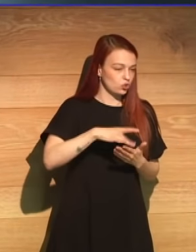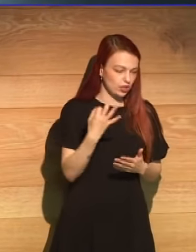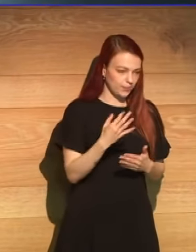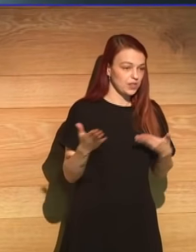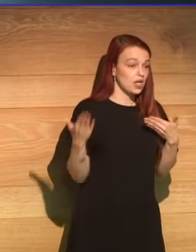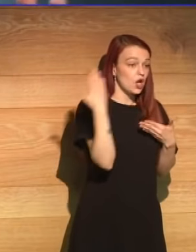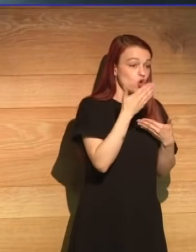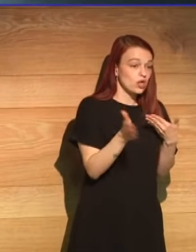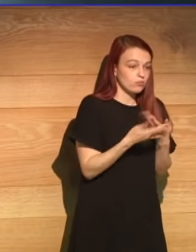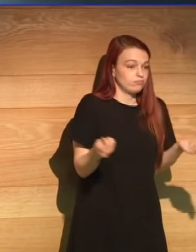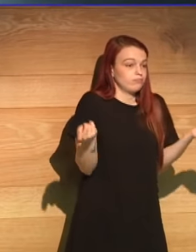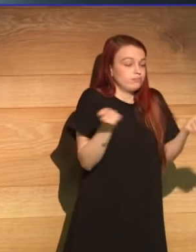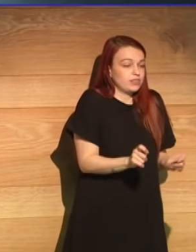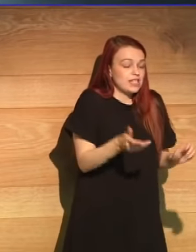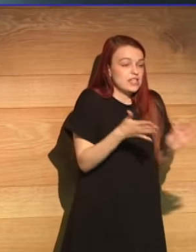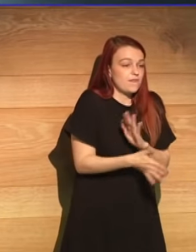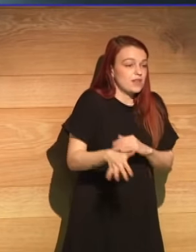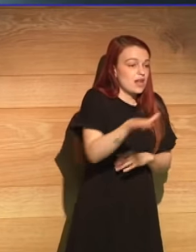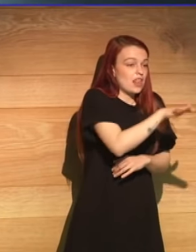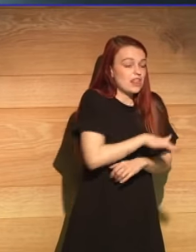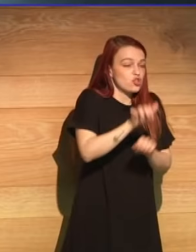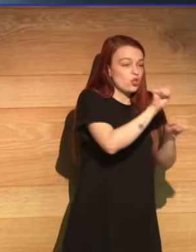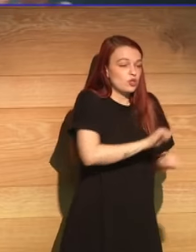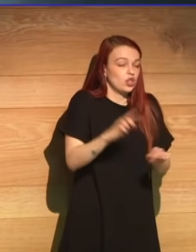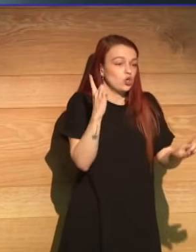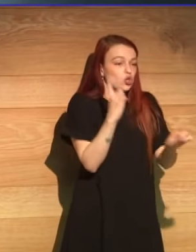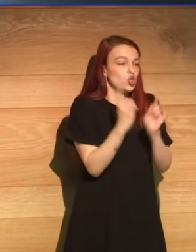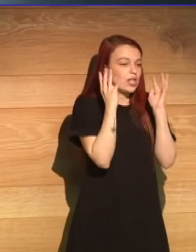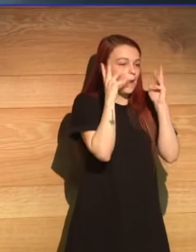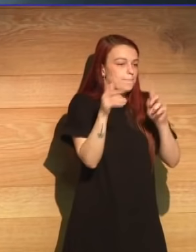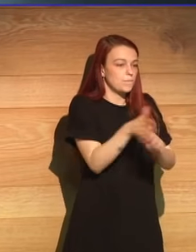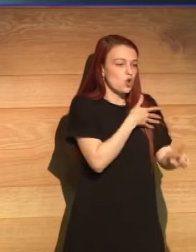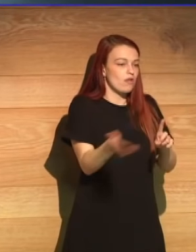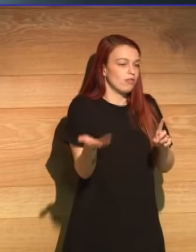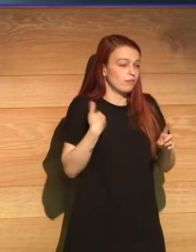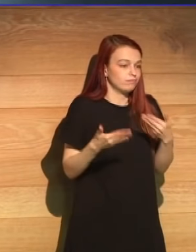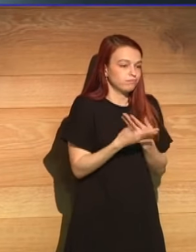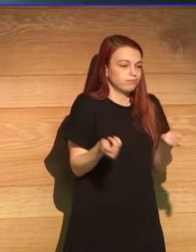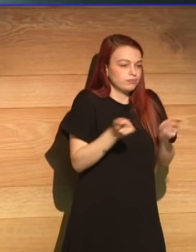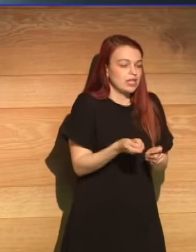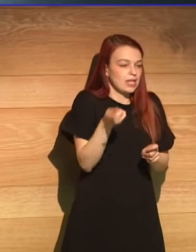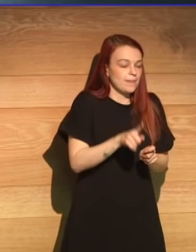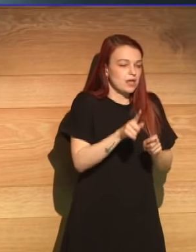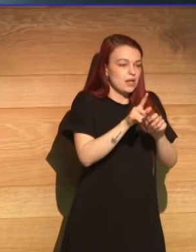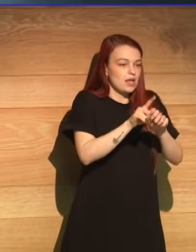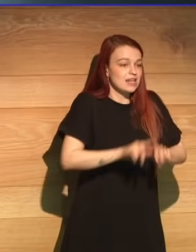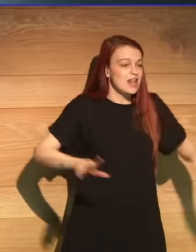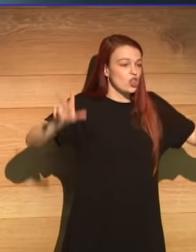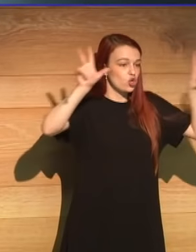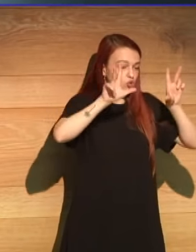cierre del centro de protección contra la violencia. El Fondo Mundial de Naciones Unidas para la